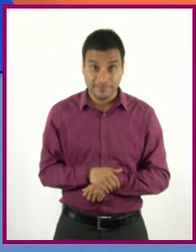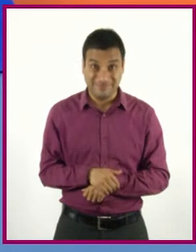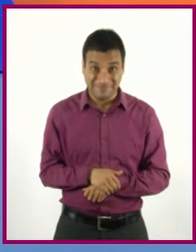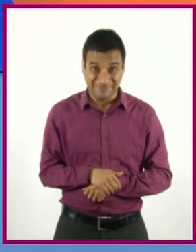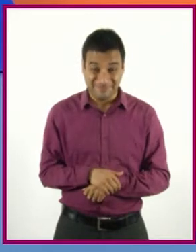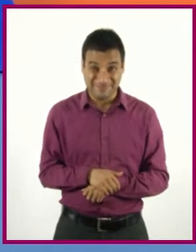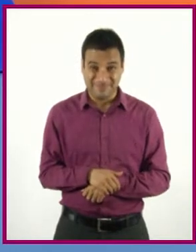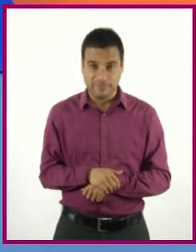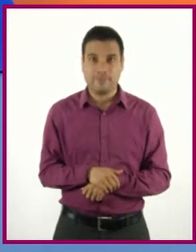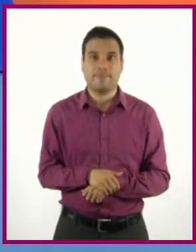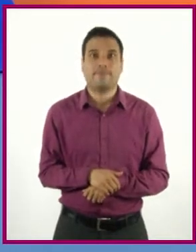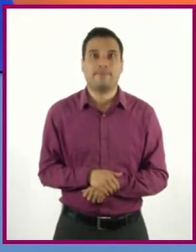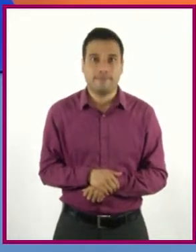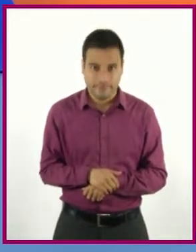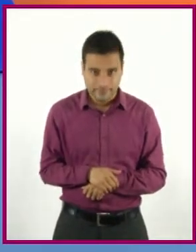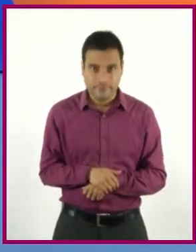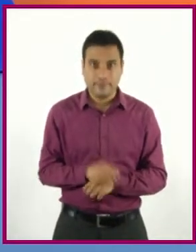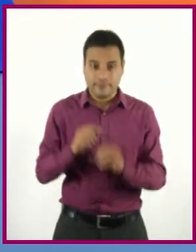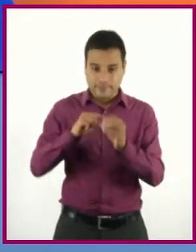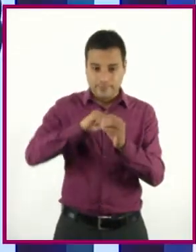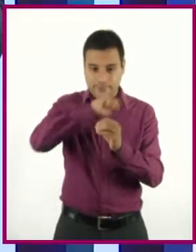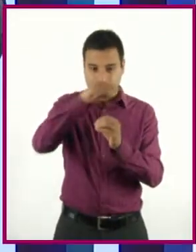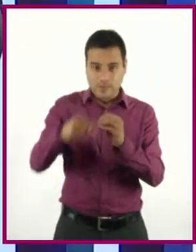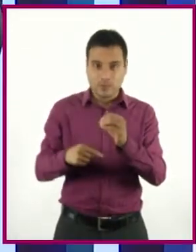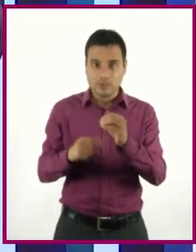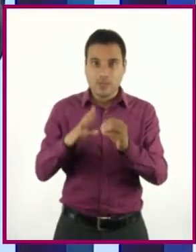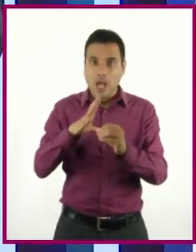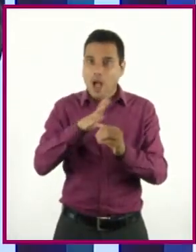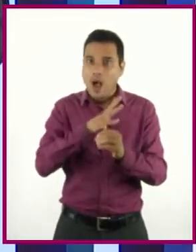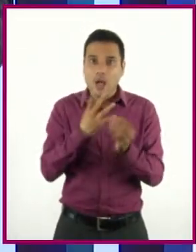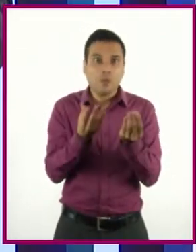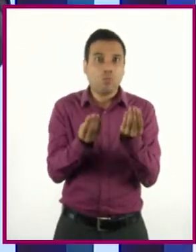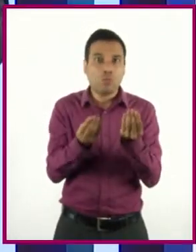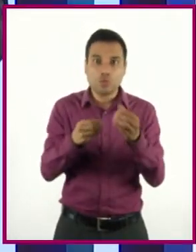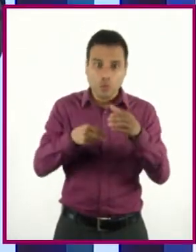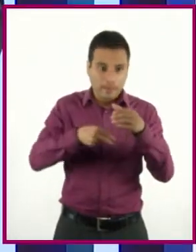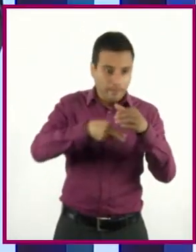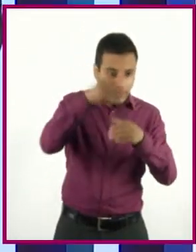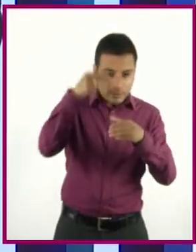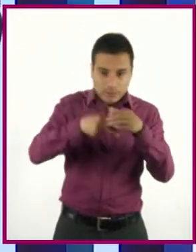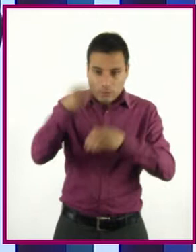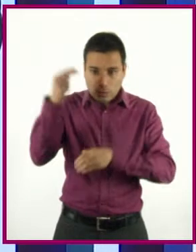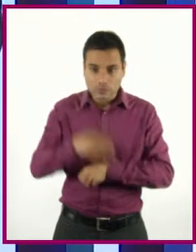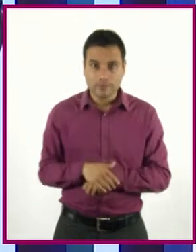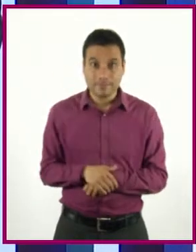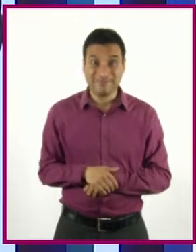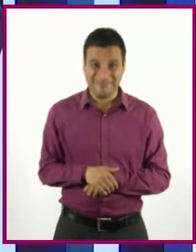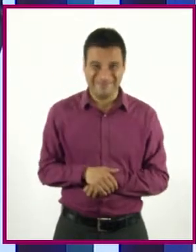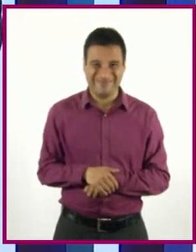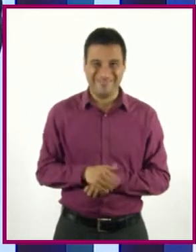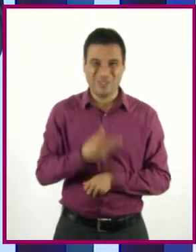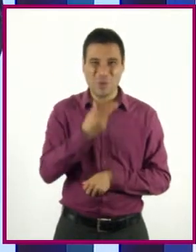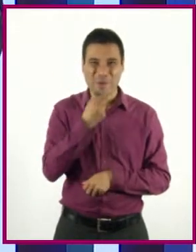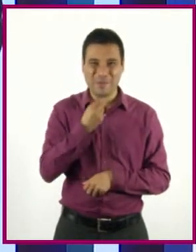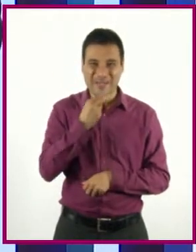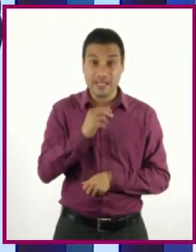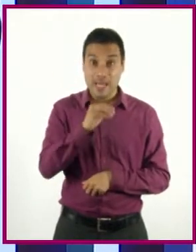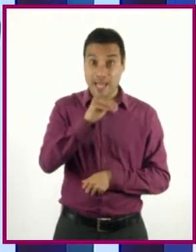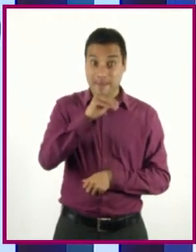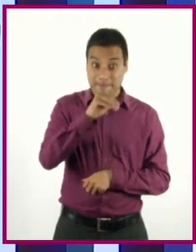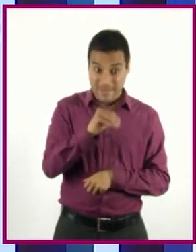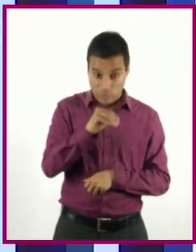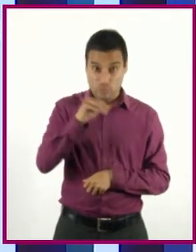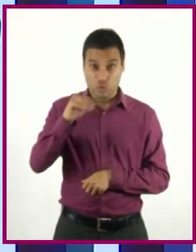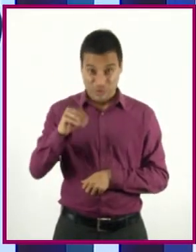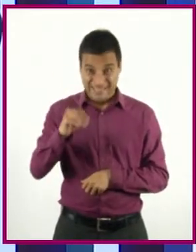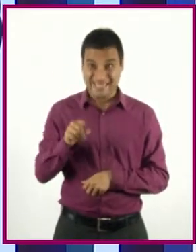mayor parte del átomo es espacio vacío. Así es. El doctor Marcos Moshinsky dedicó los primeros años